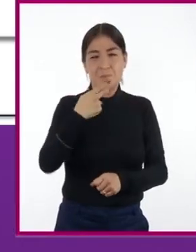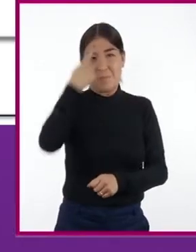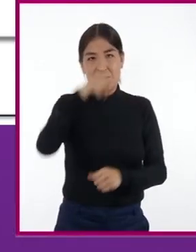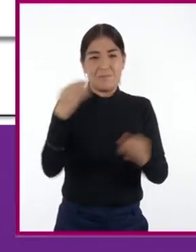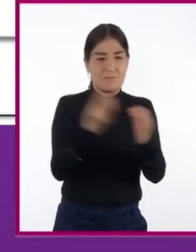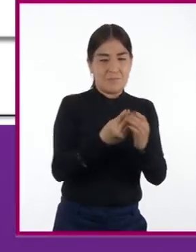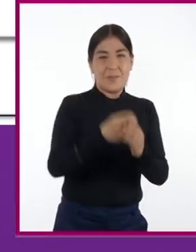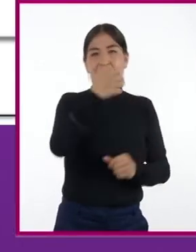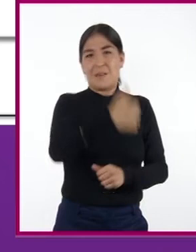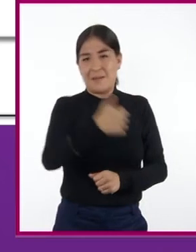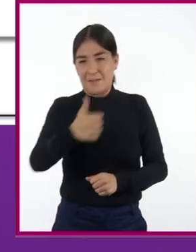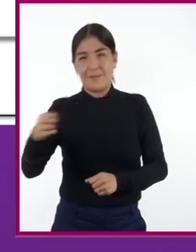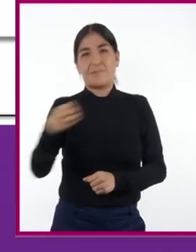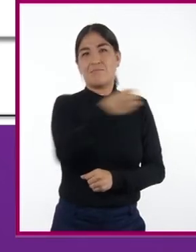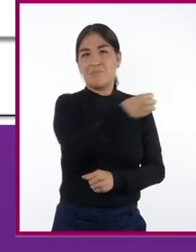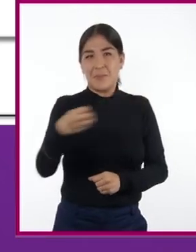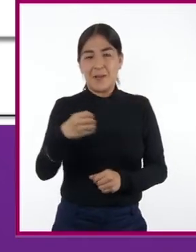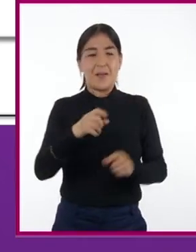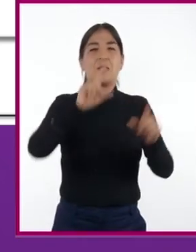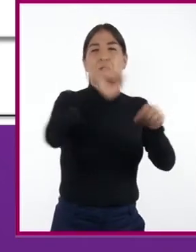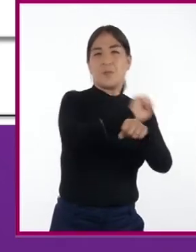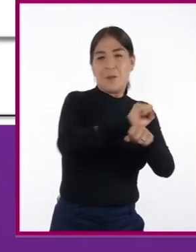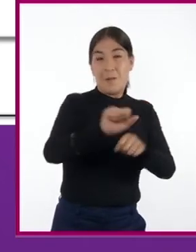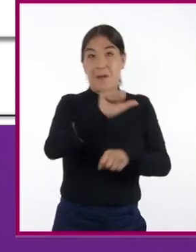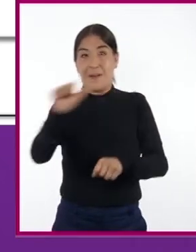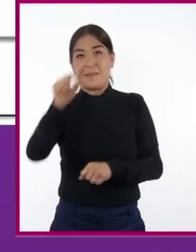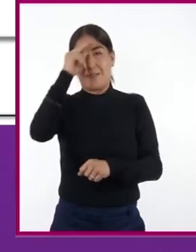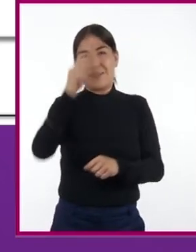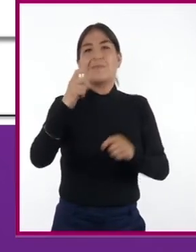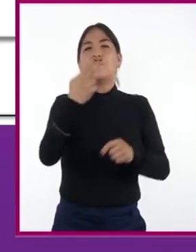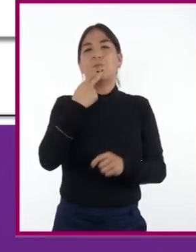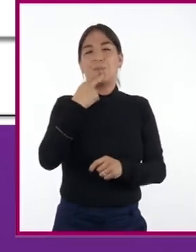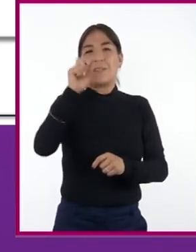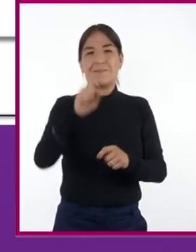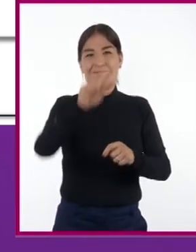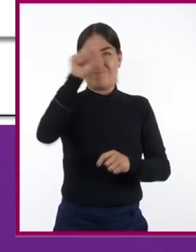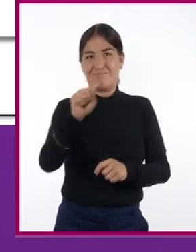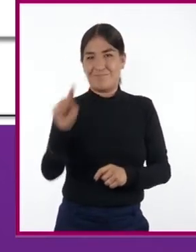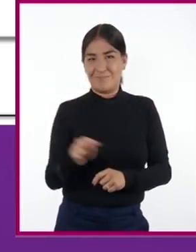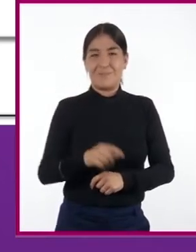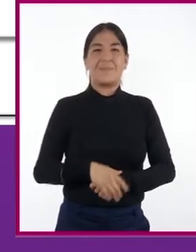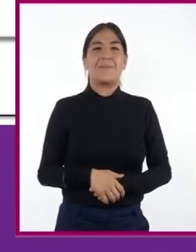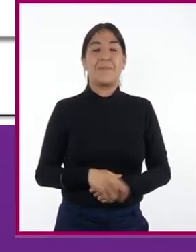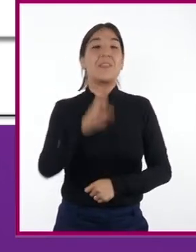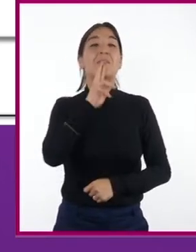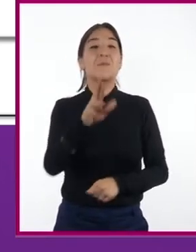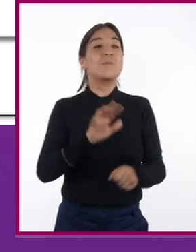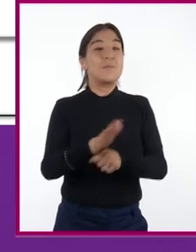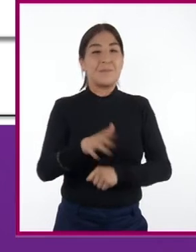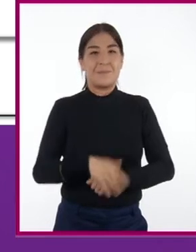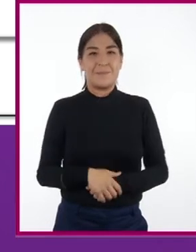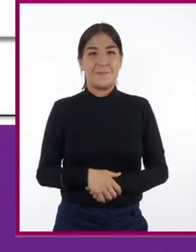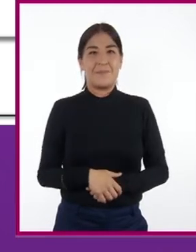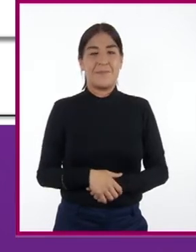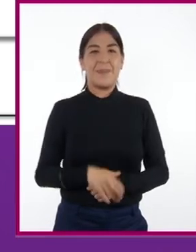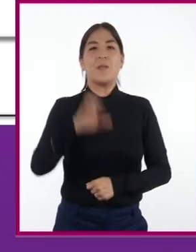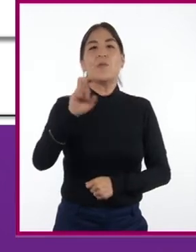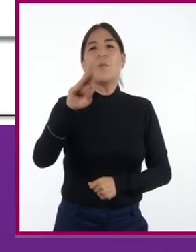clasifica y ordena de lo general a lo particular utilizando llaves? Y la respuesta es